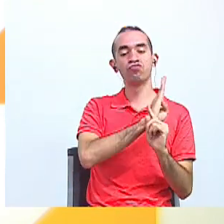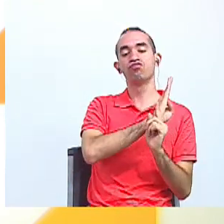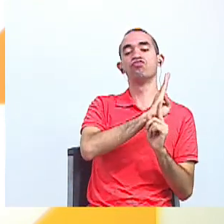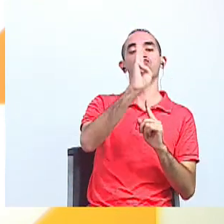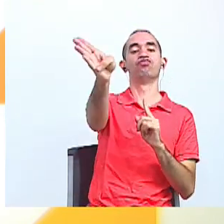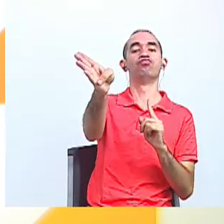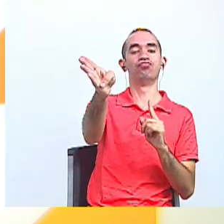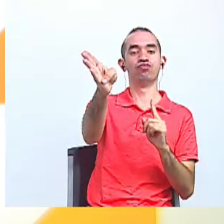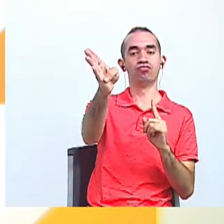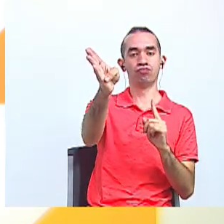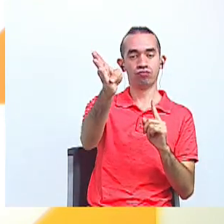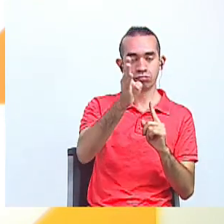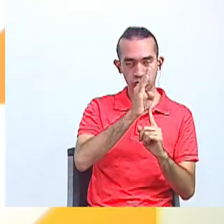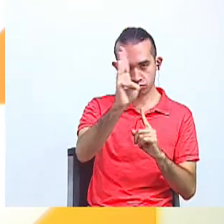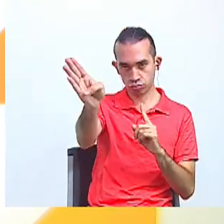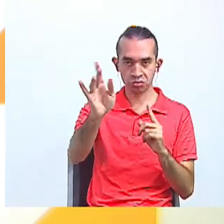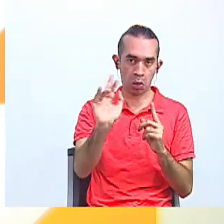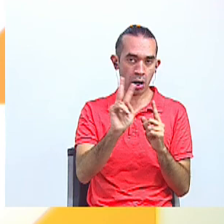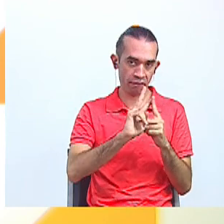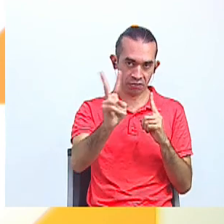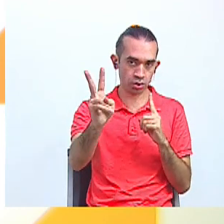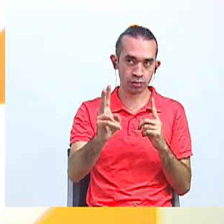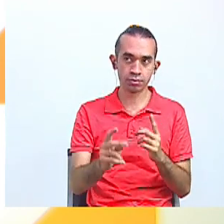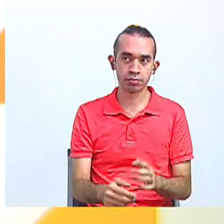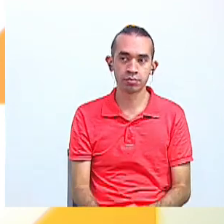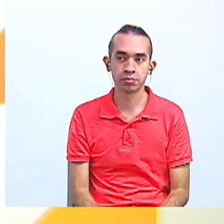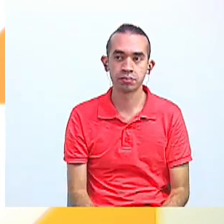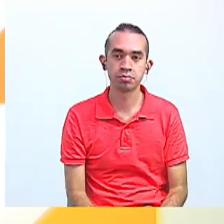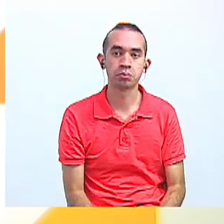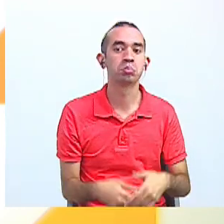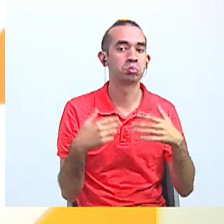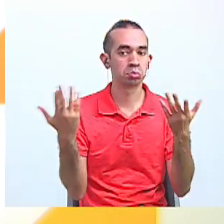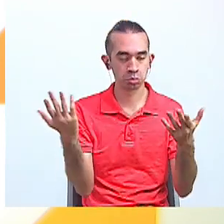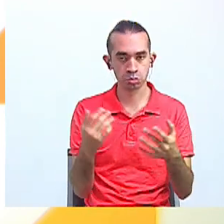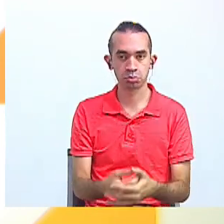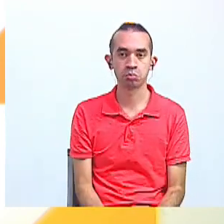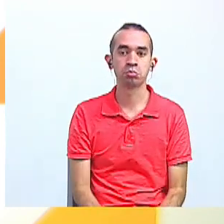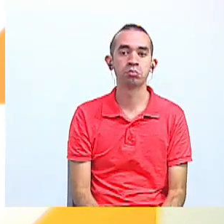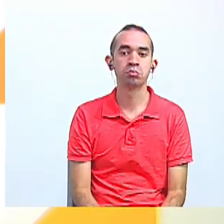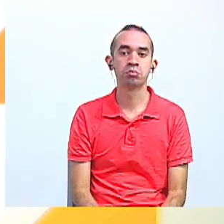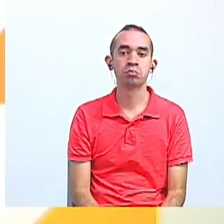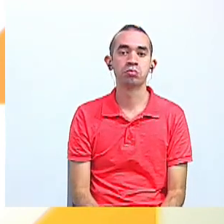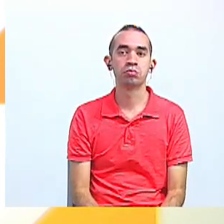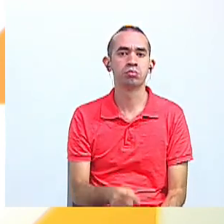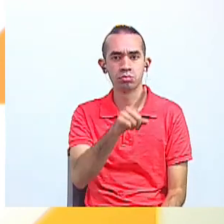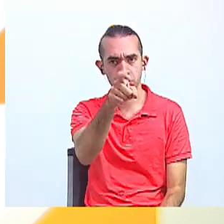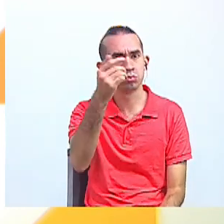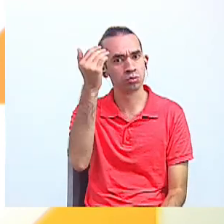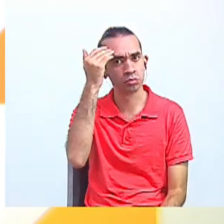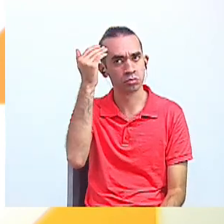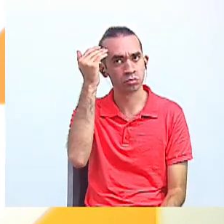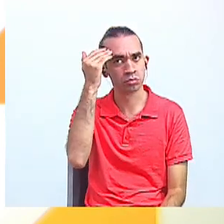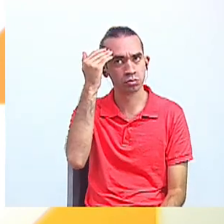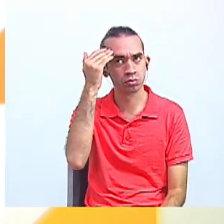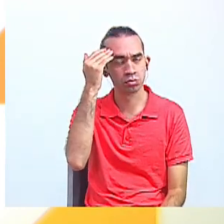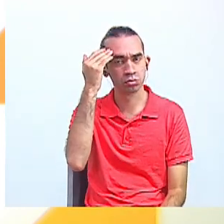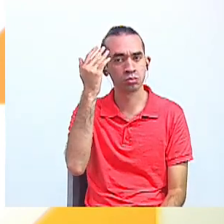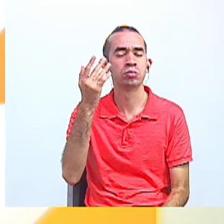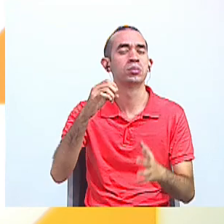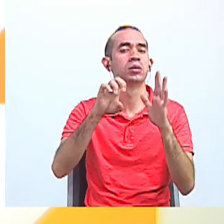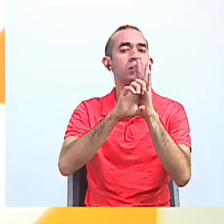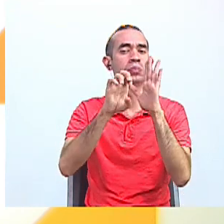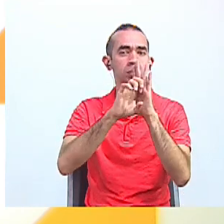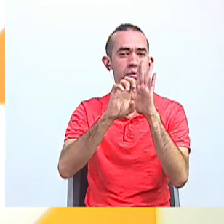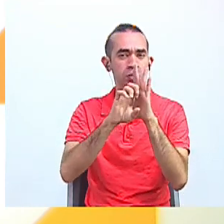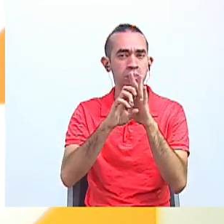es, en este caso, el desplazamiento. Así que, bueno, conocían cómo utilizar, por